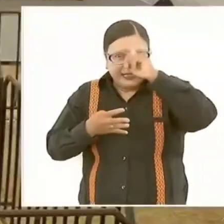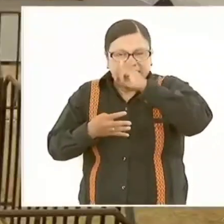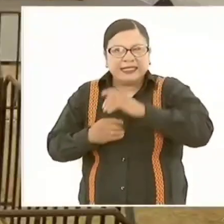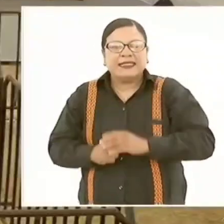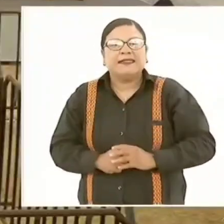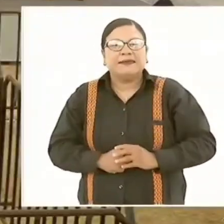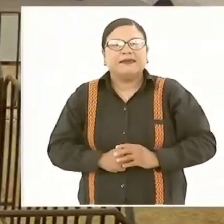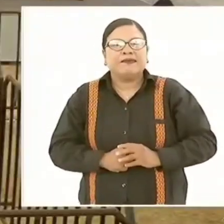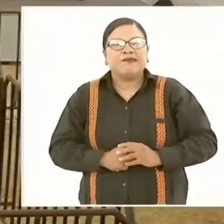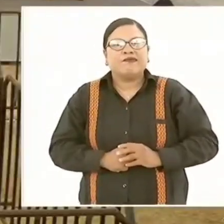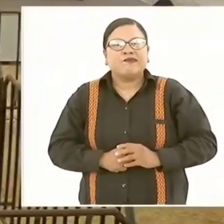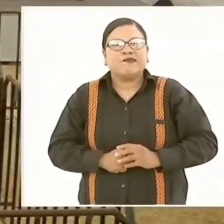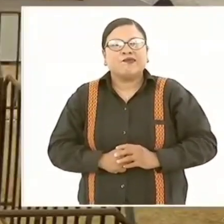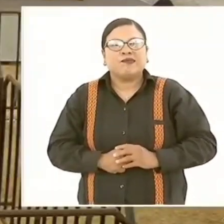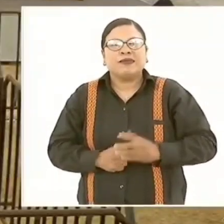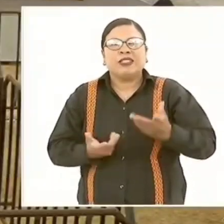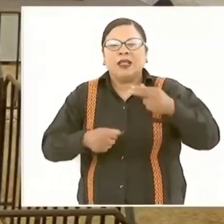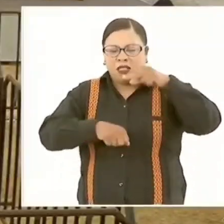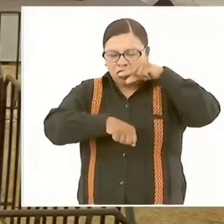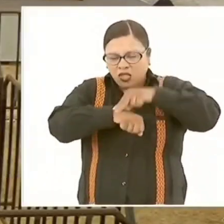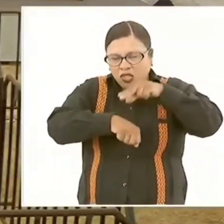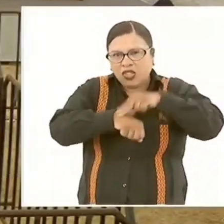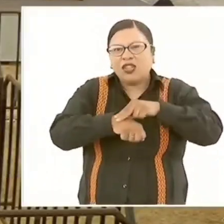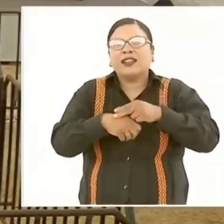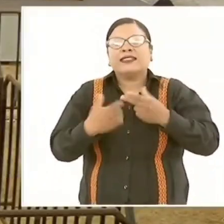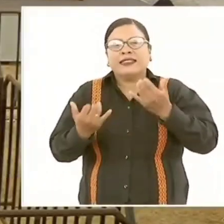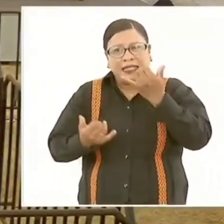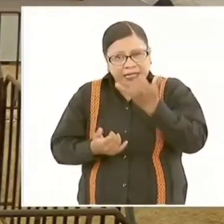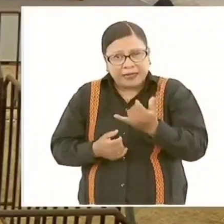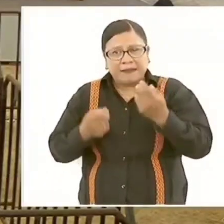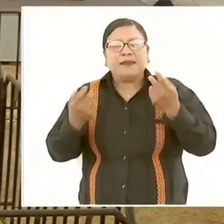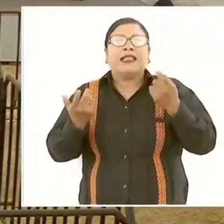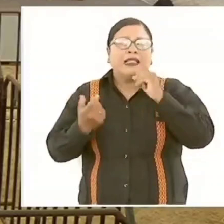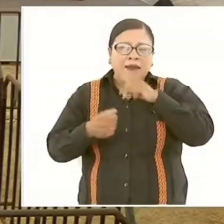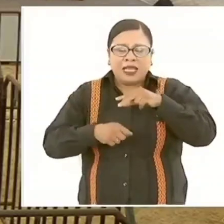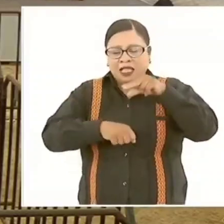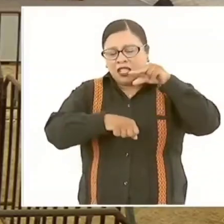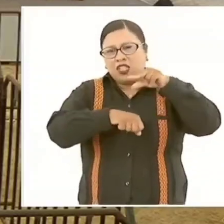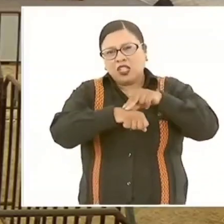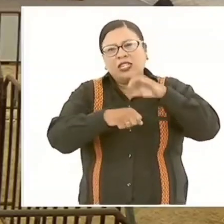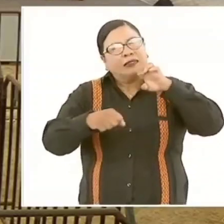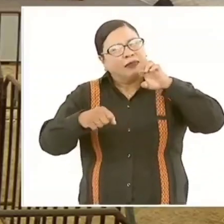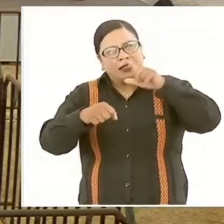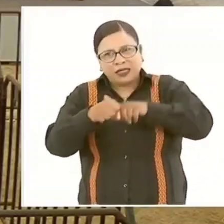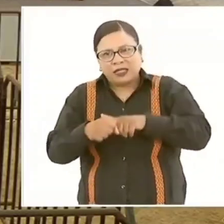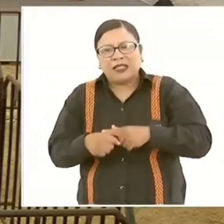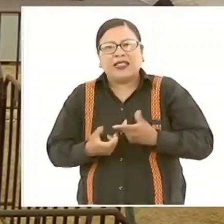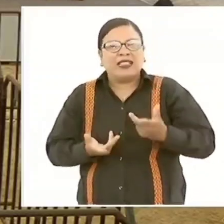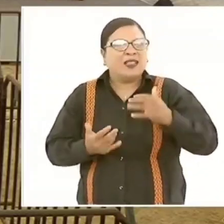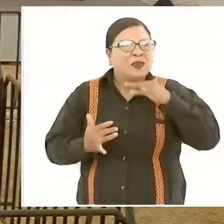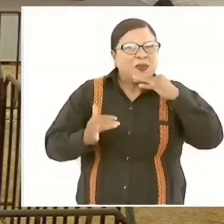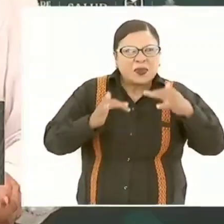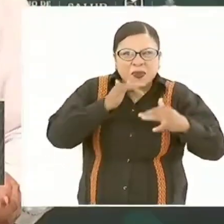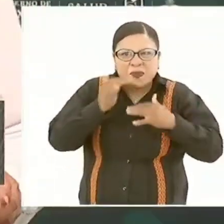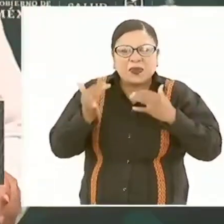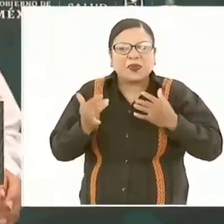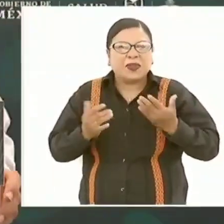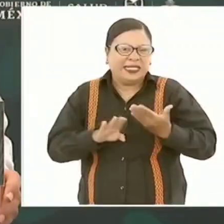médicos y los especialistas. Porque estos corruptos, neoliberales,